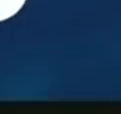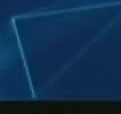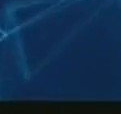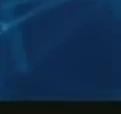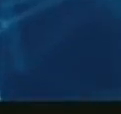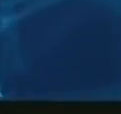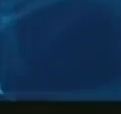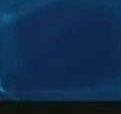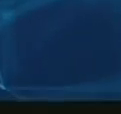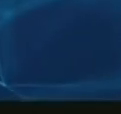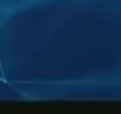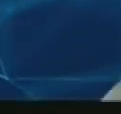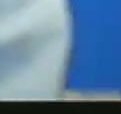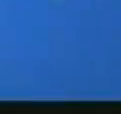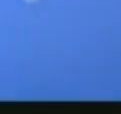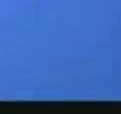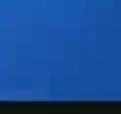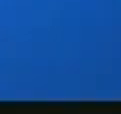0800 Sunacrypt.